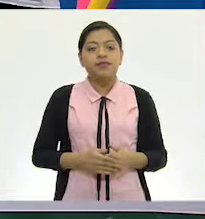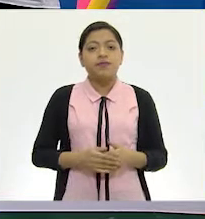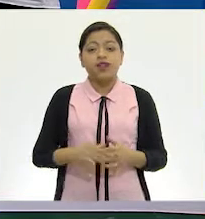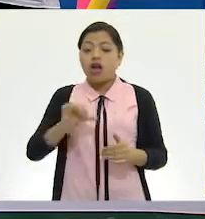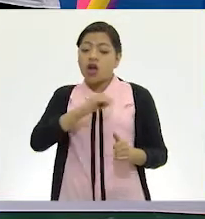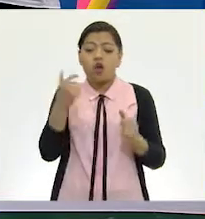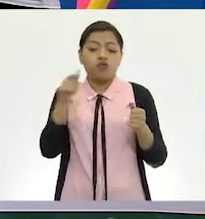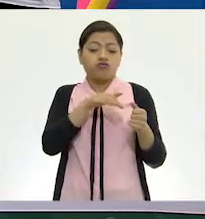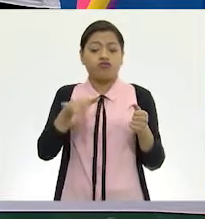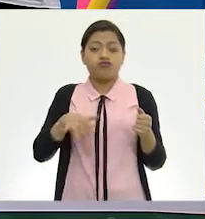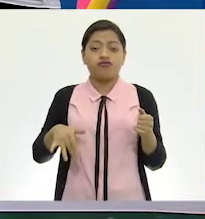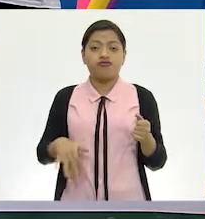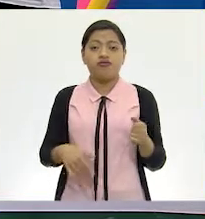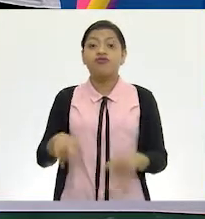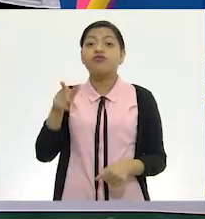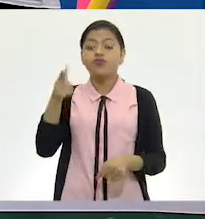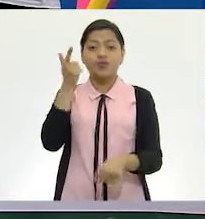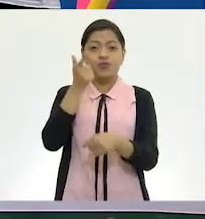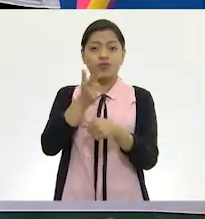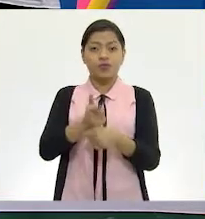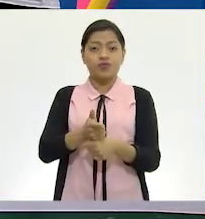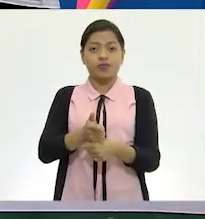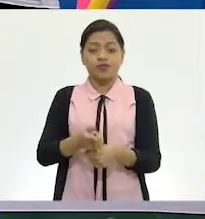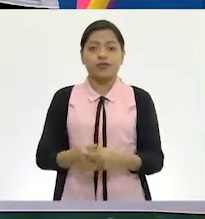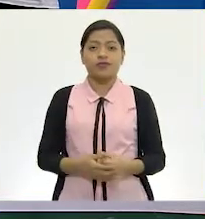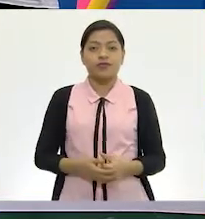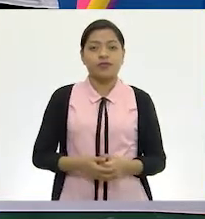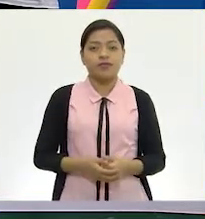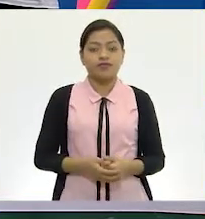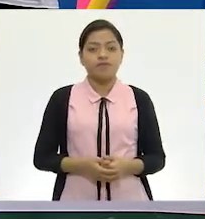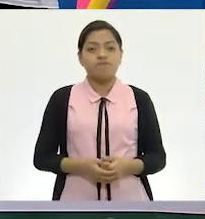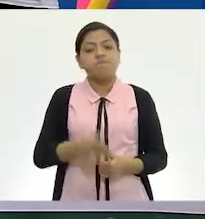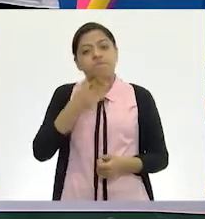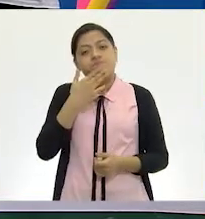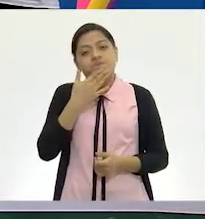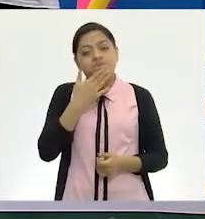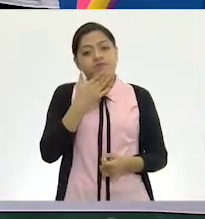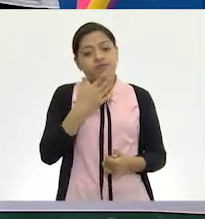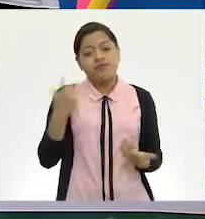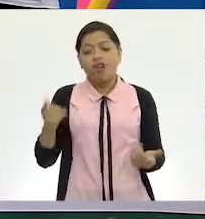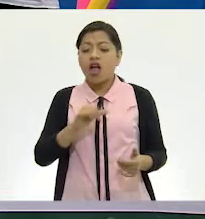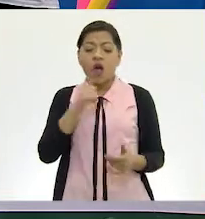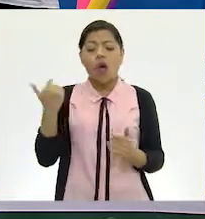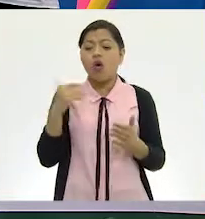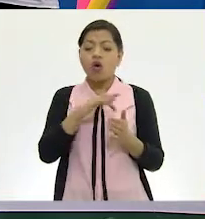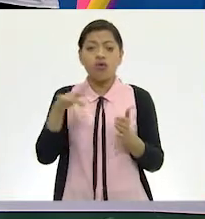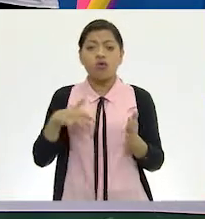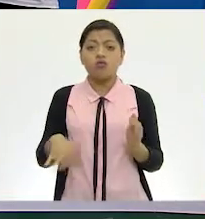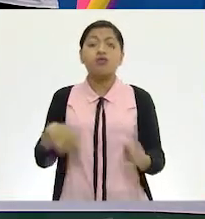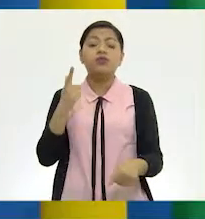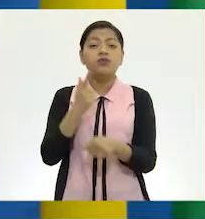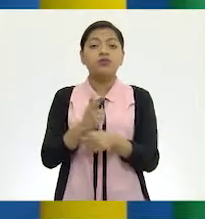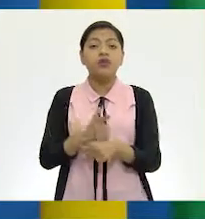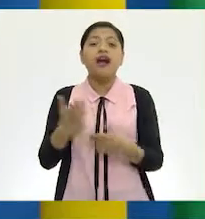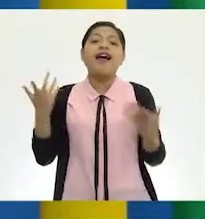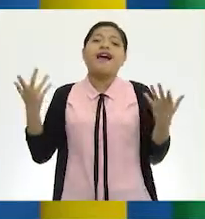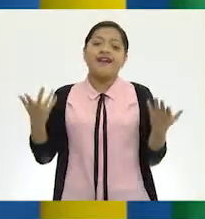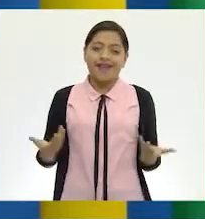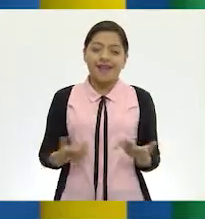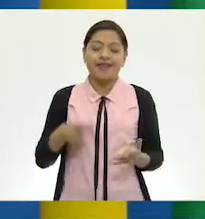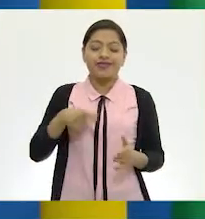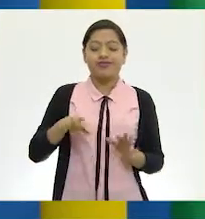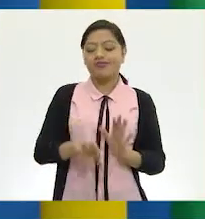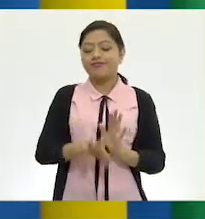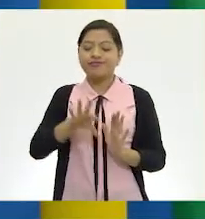texto? Encontramos... ¿Qué más encontramos? Ah, pues encontramos,